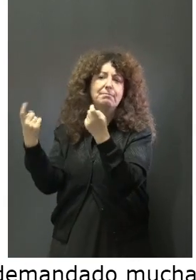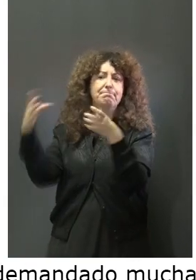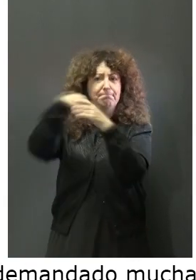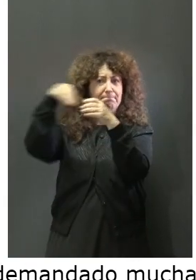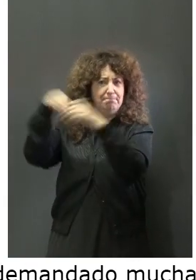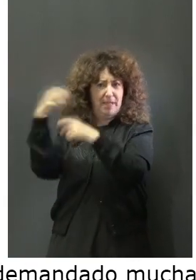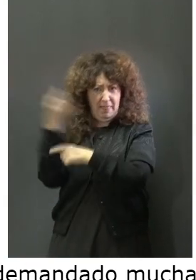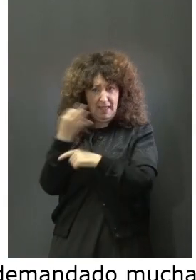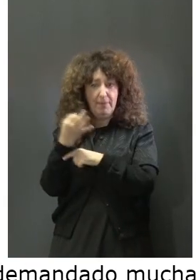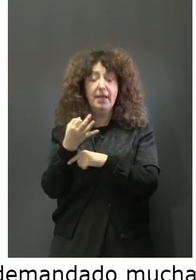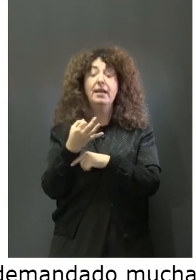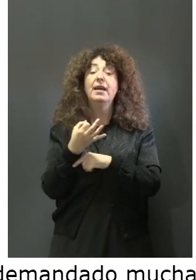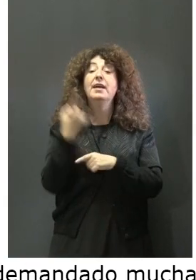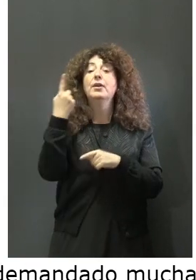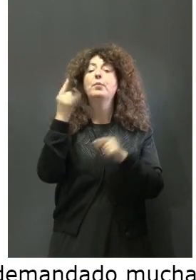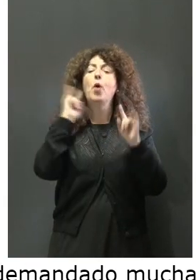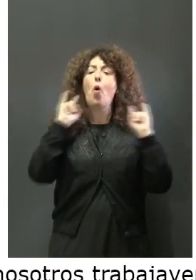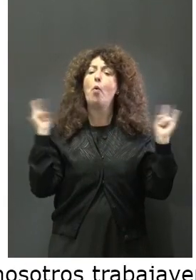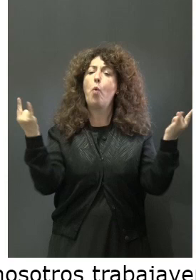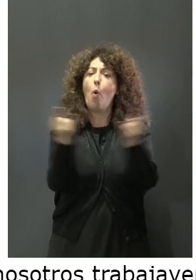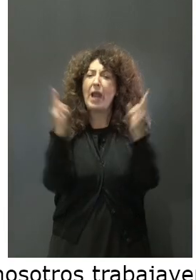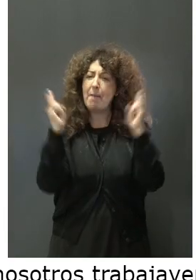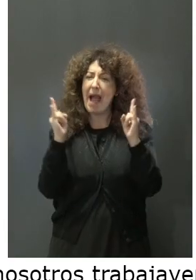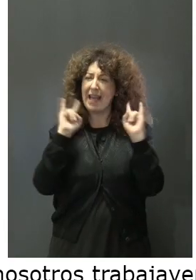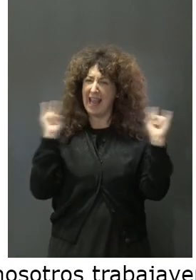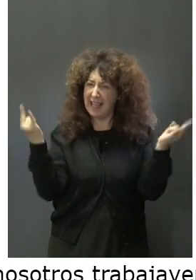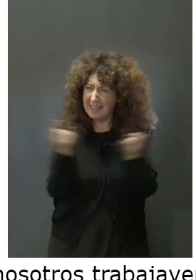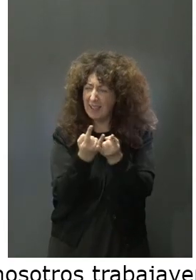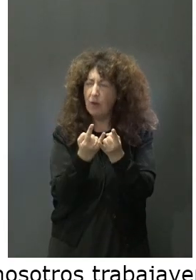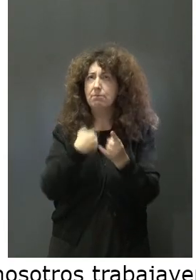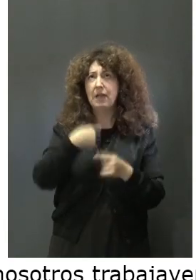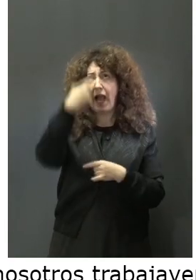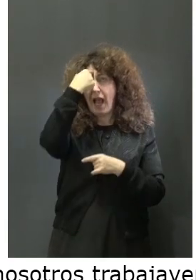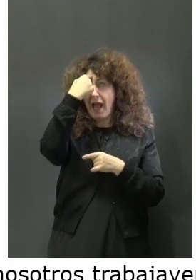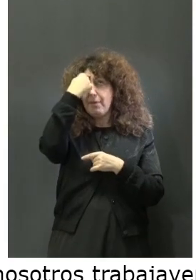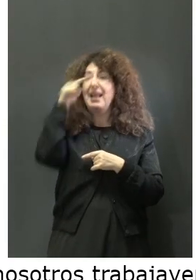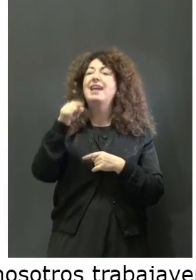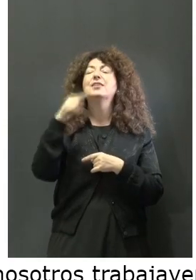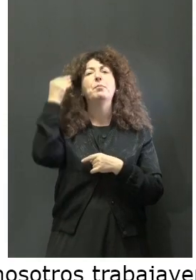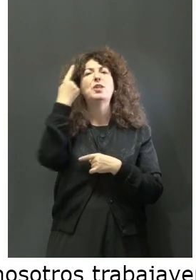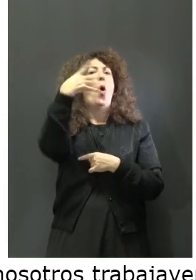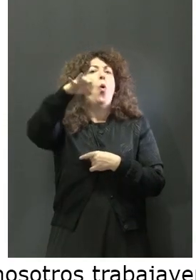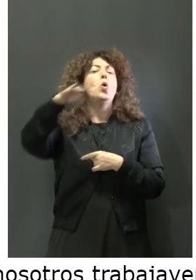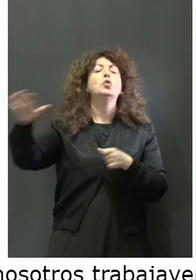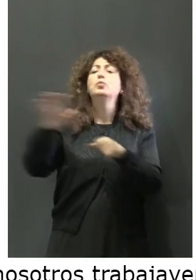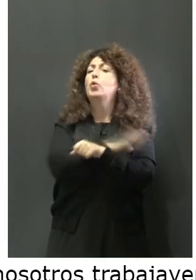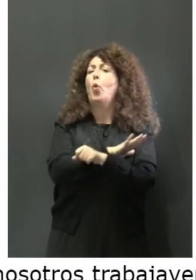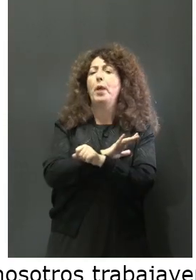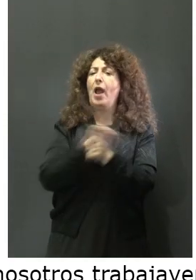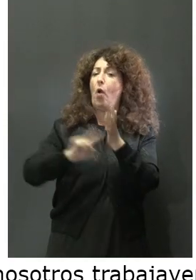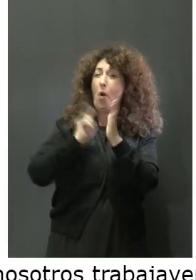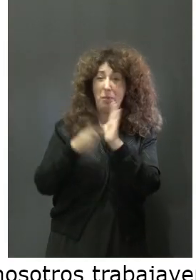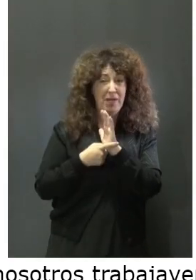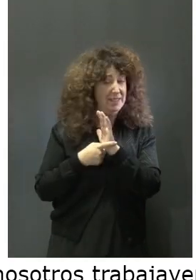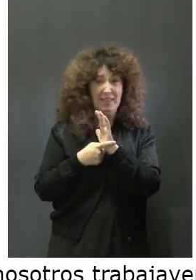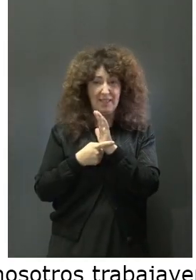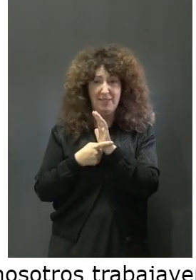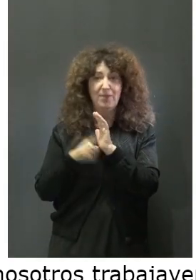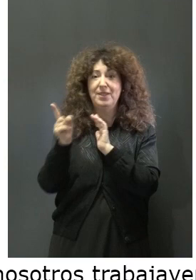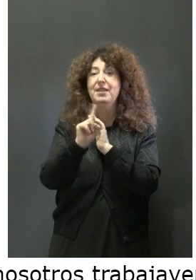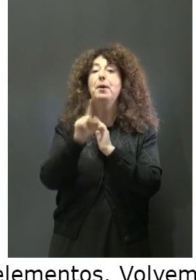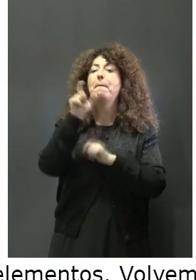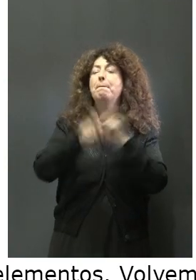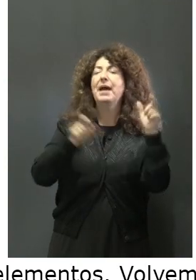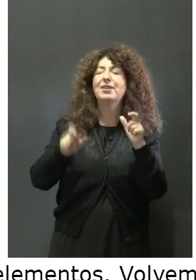mucho. Pues es un bucle magnético, algunos elementos que tenemos en la cabeza que soluciona todo. Cuando en realidad, tanto para personas